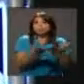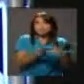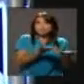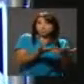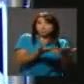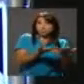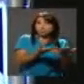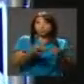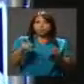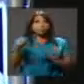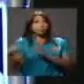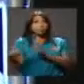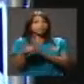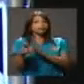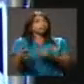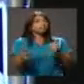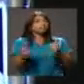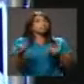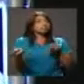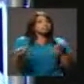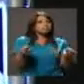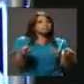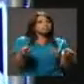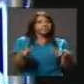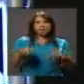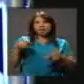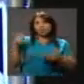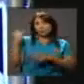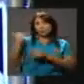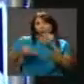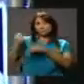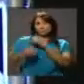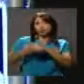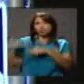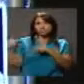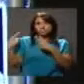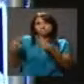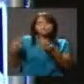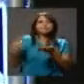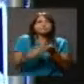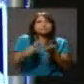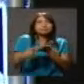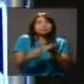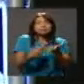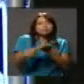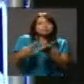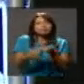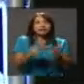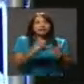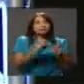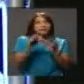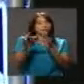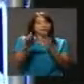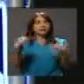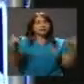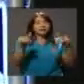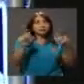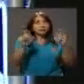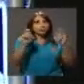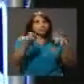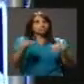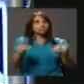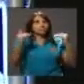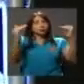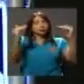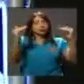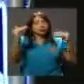Este debate se viene dando en las últimas décadas especialmente a nivel de la educación superior porque toda